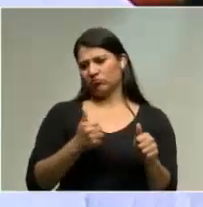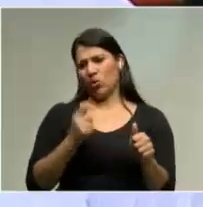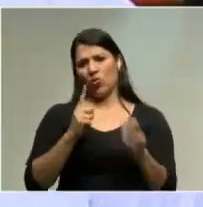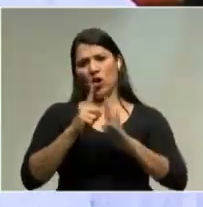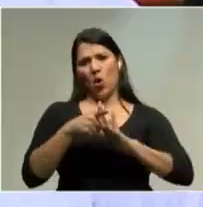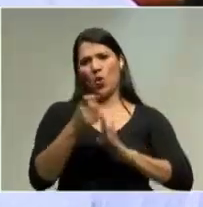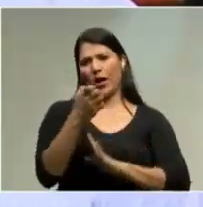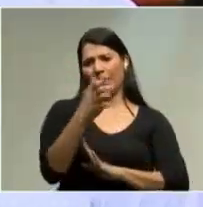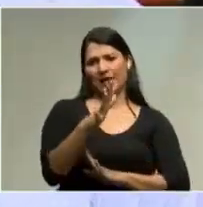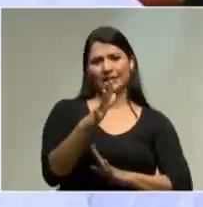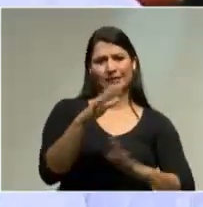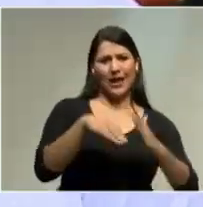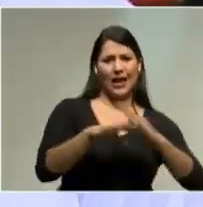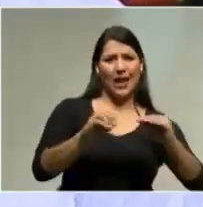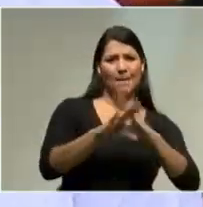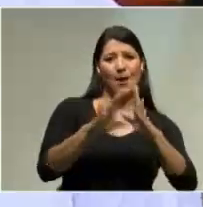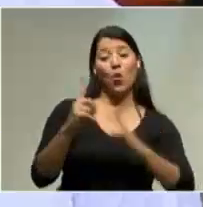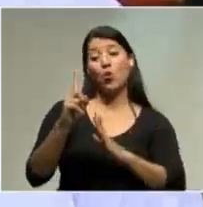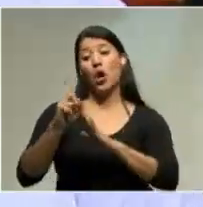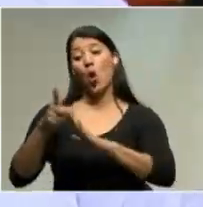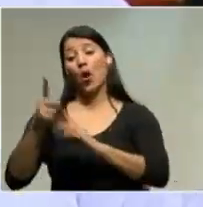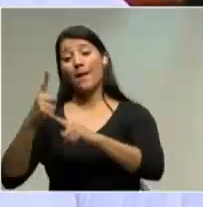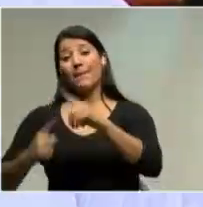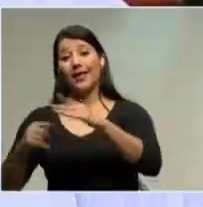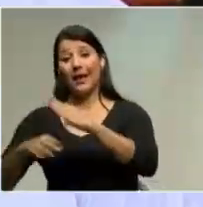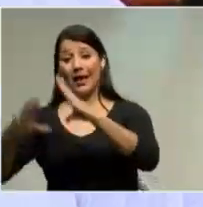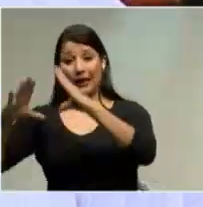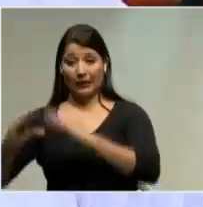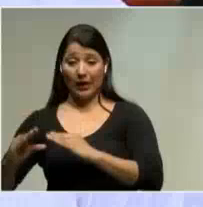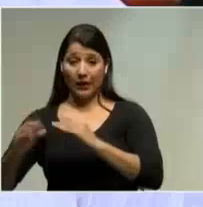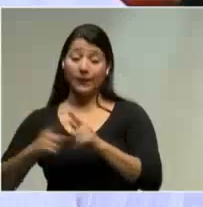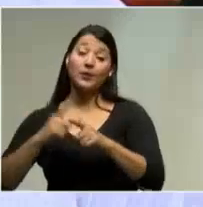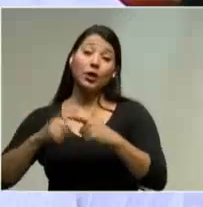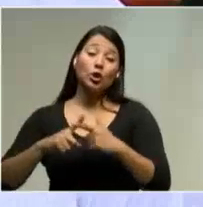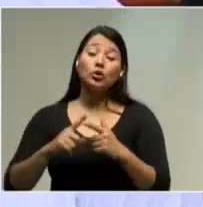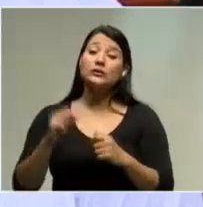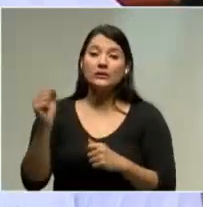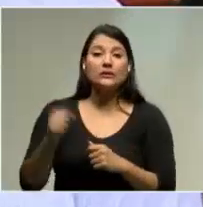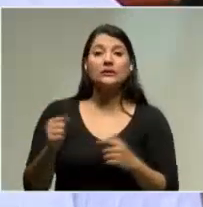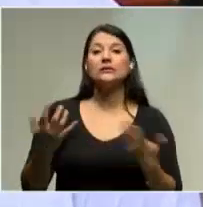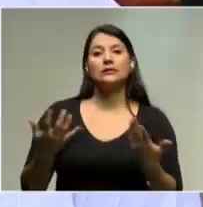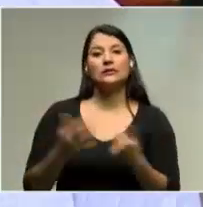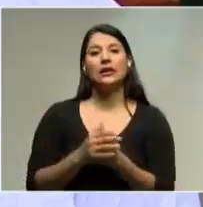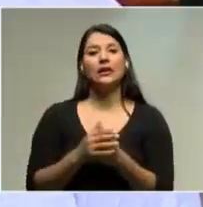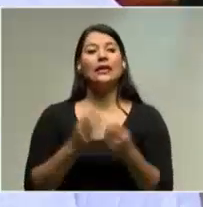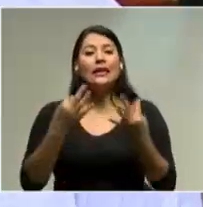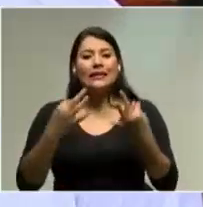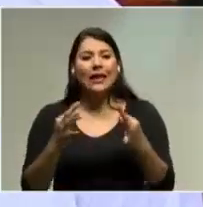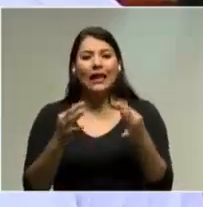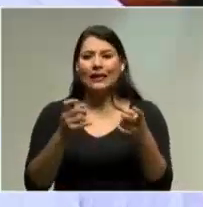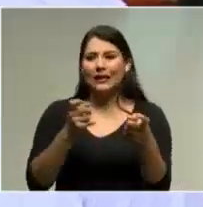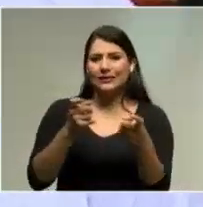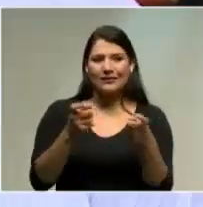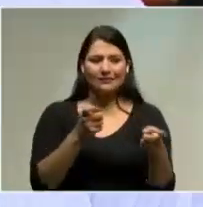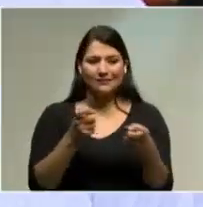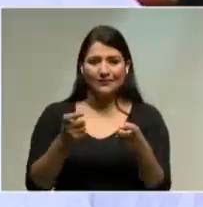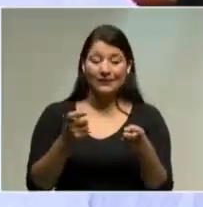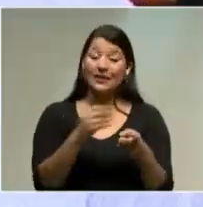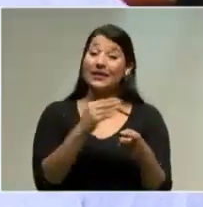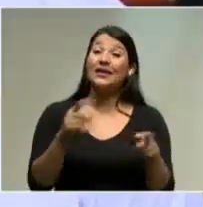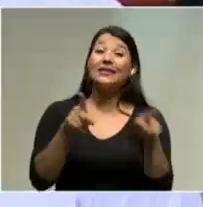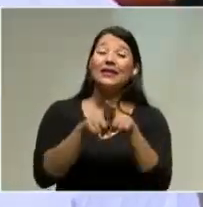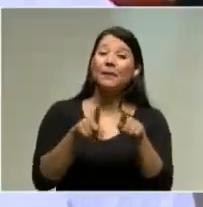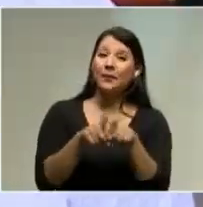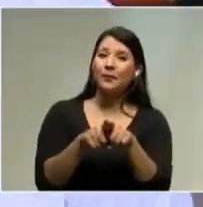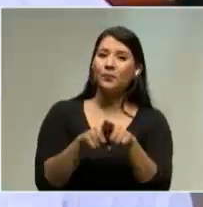1:15 más o menos en la mañana y 1:30 en las tardes. Entonces sí, se hacen implementos de lo que son regulaciones y muchas otras cosas. Aparte que